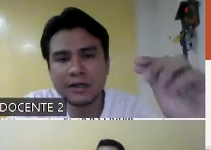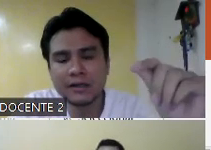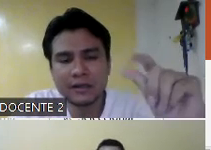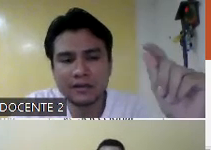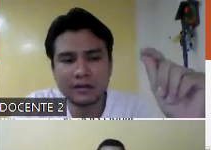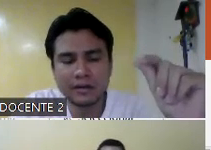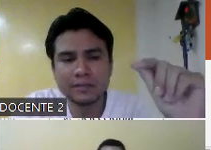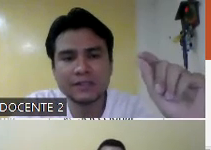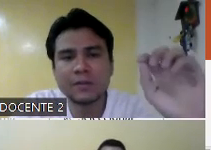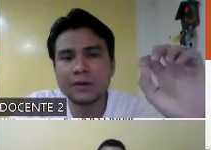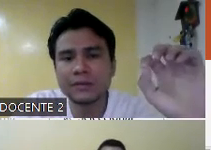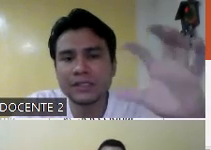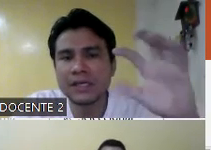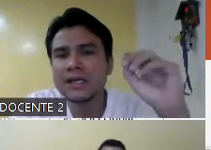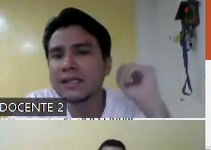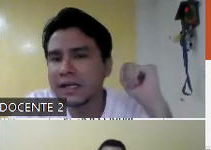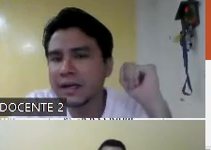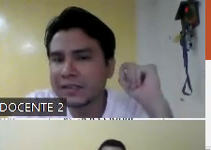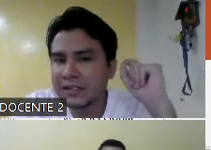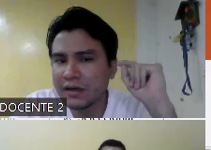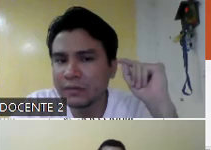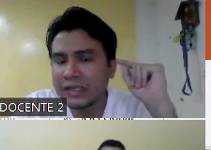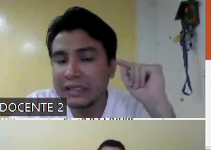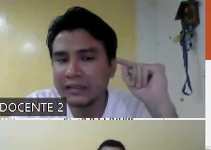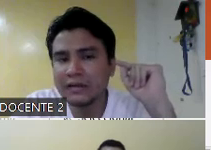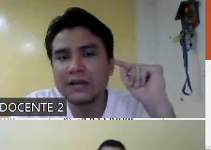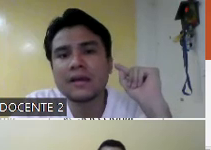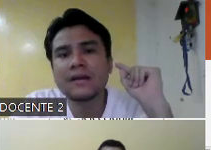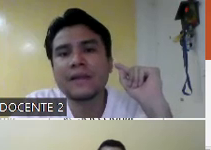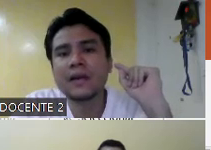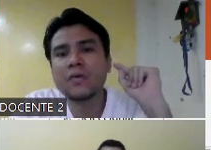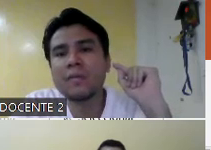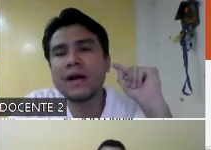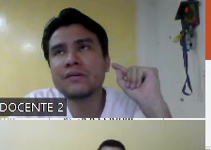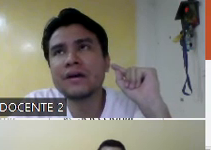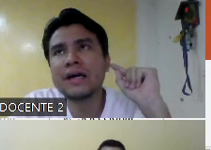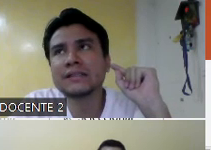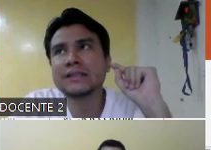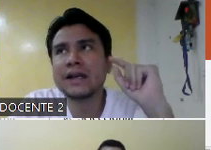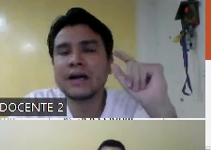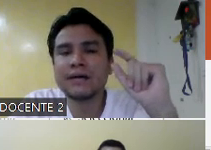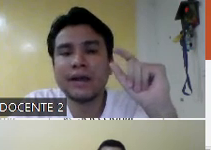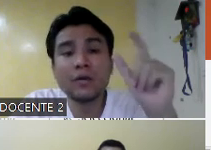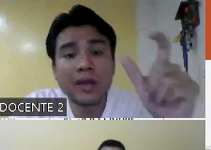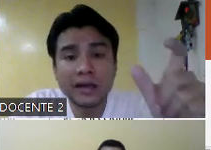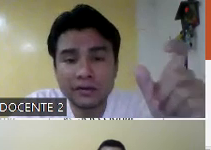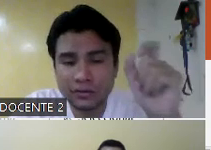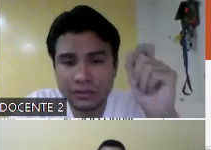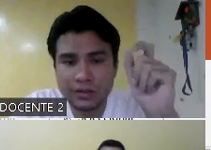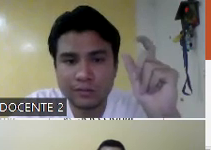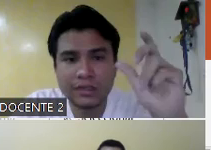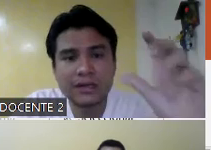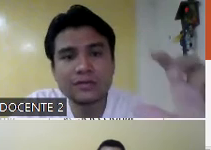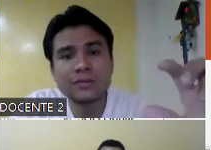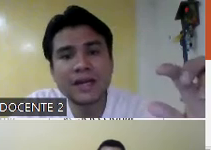hacer el espacio de preguntas, es la capacidad como tal del humano hacia el umbral que